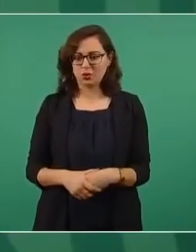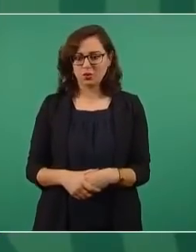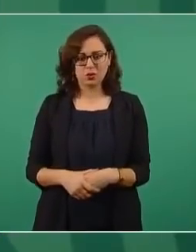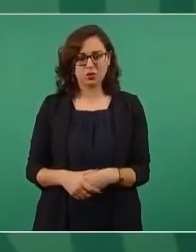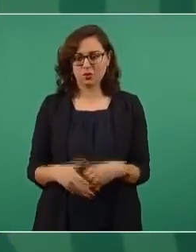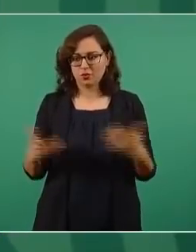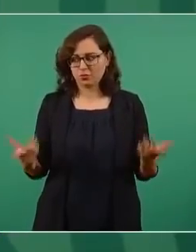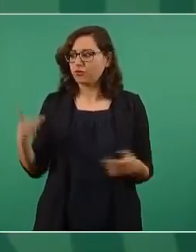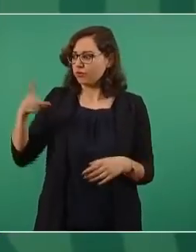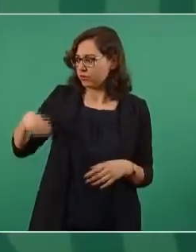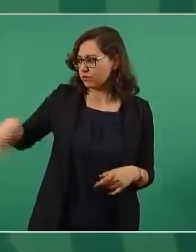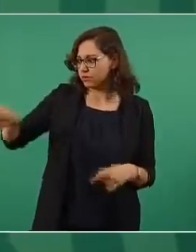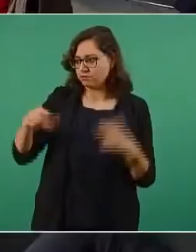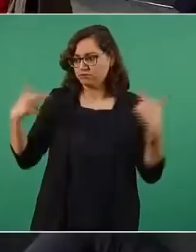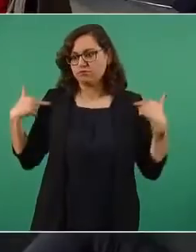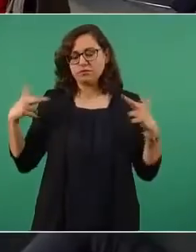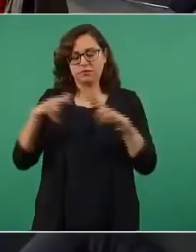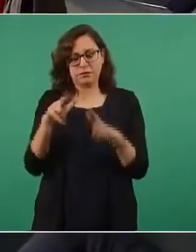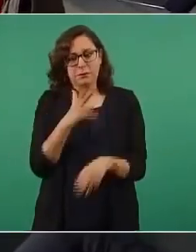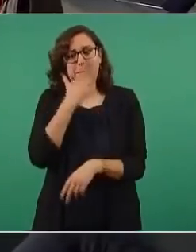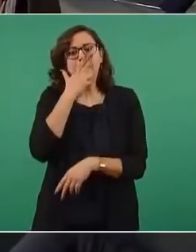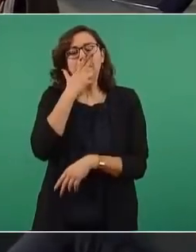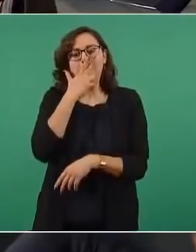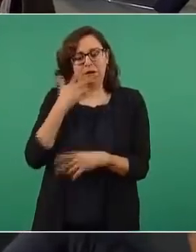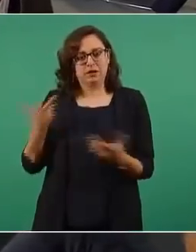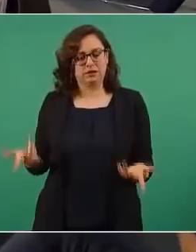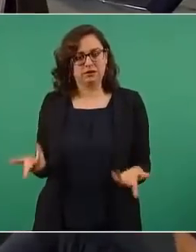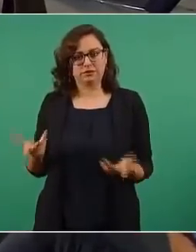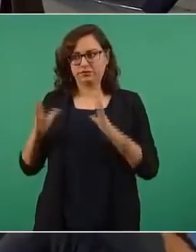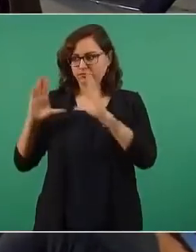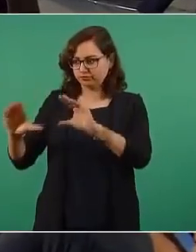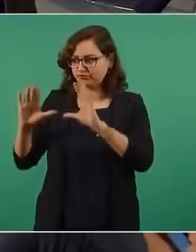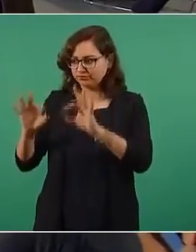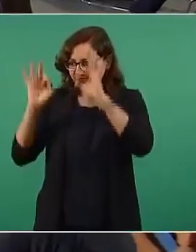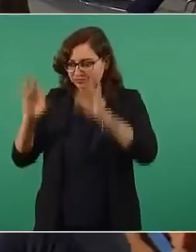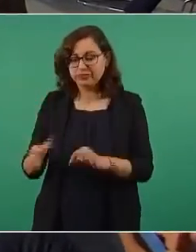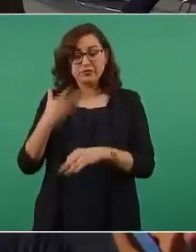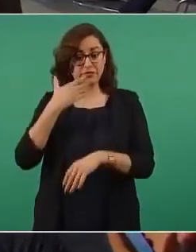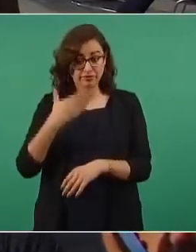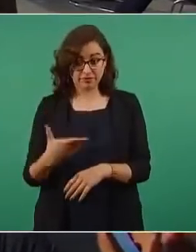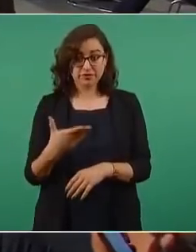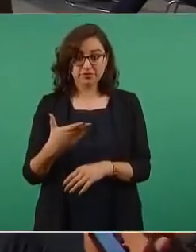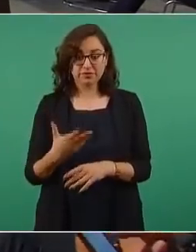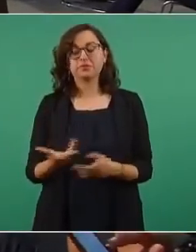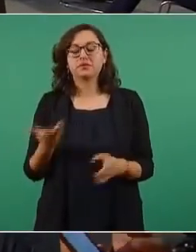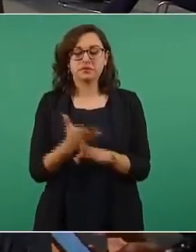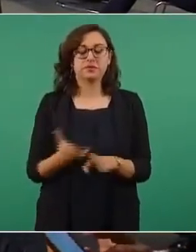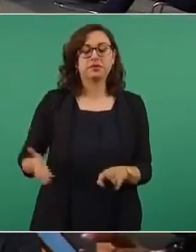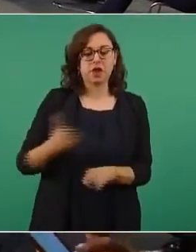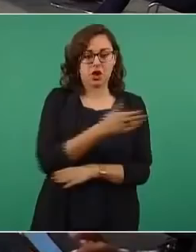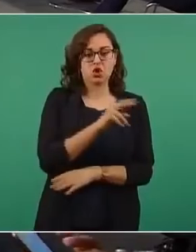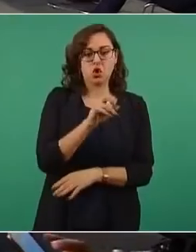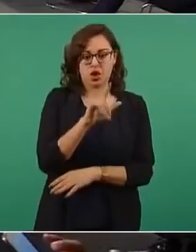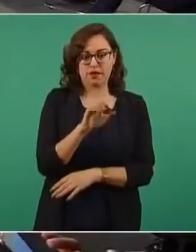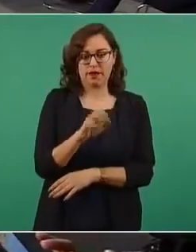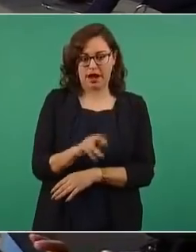cerrar las escuelas normales, como lo hicieron durante todo el periodo